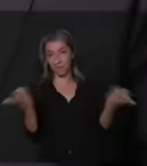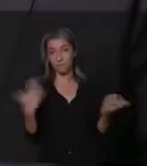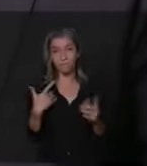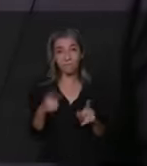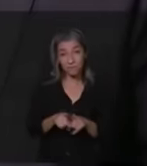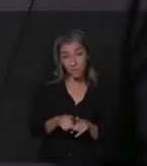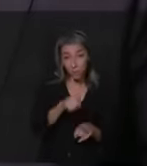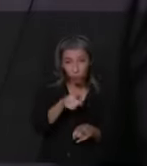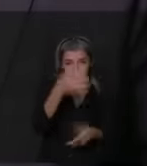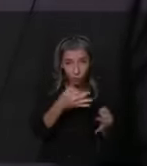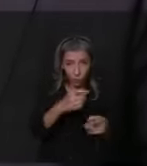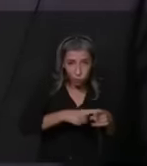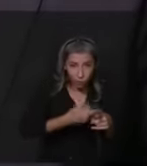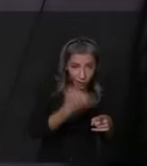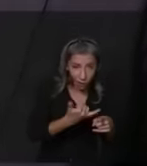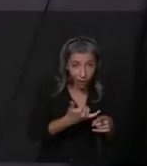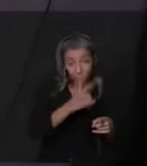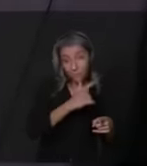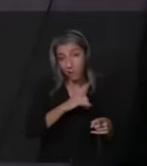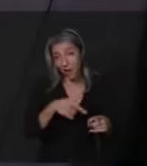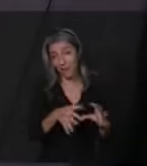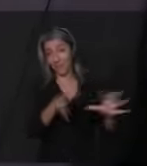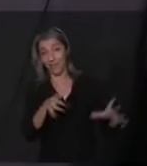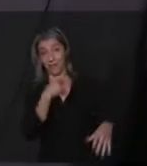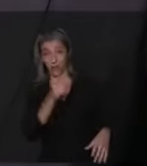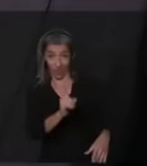no el juicio político. Parece que mucha independencia no quieren que tenga.